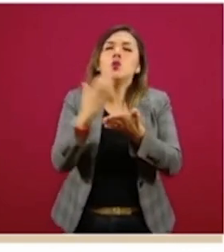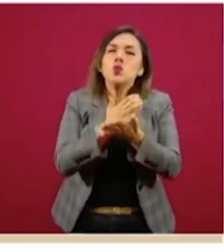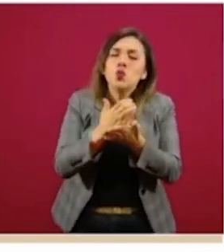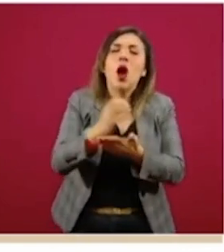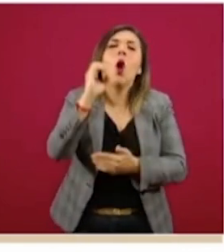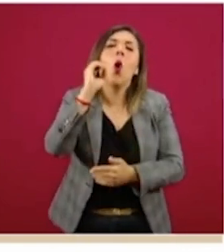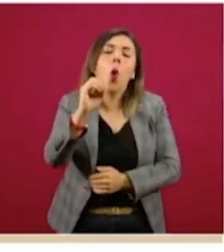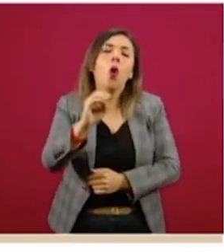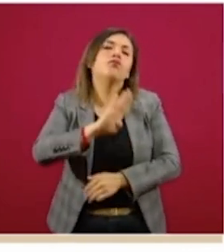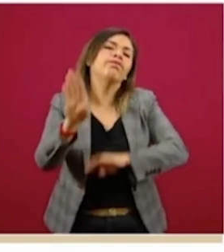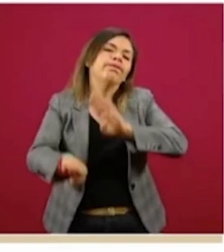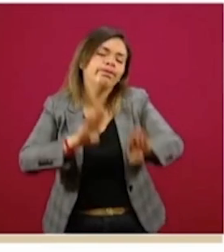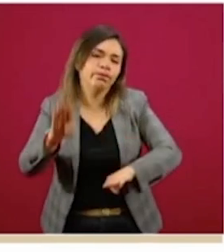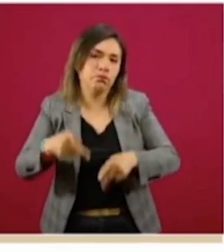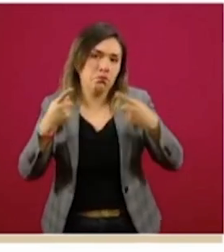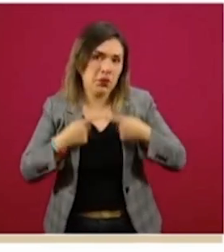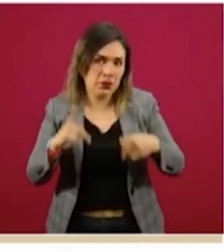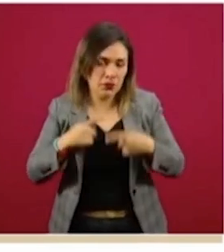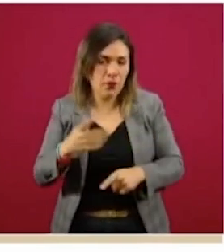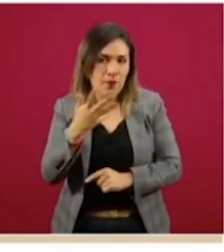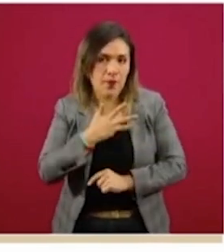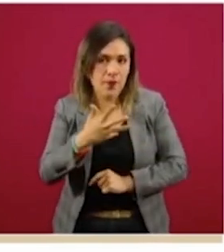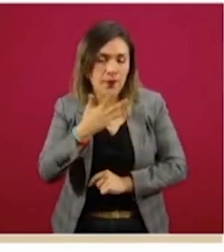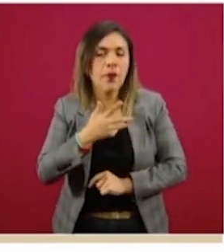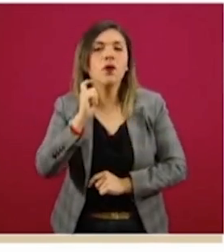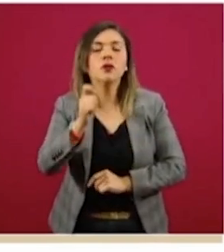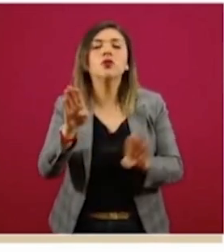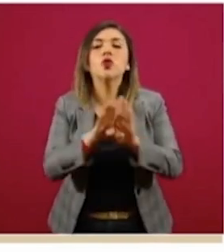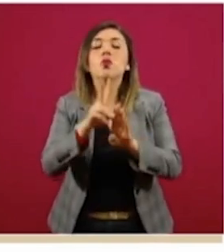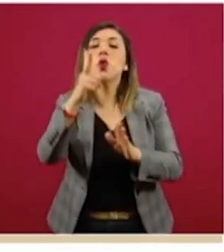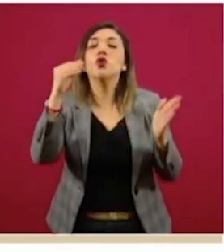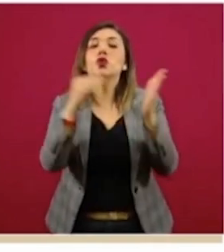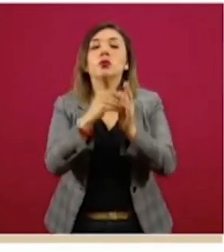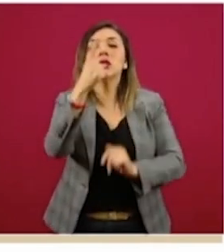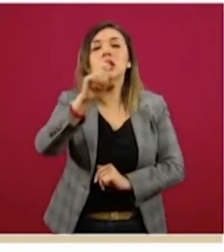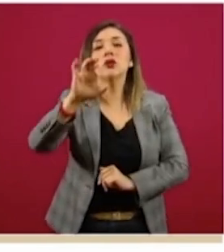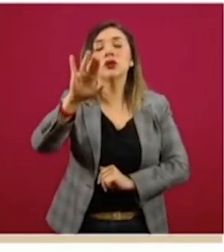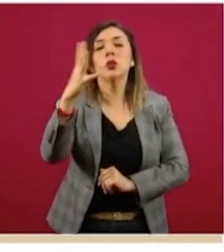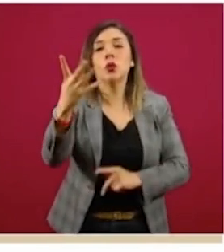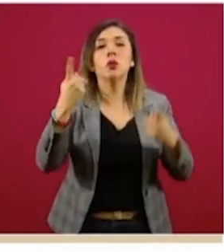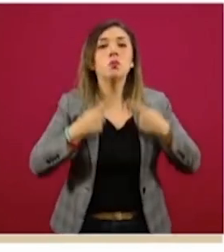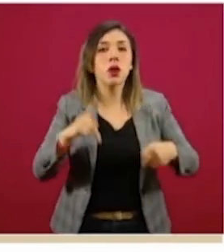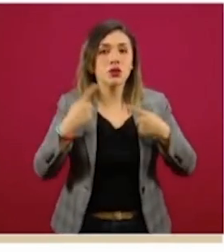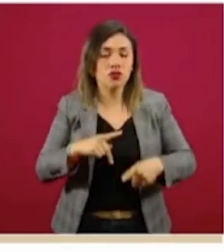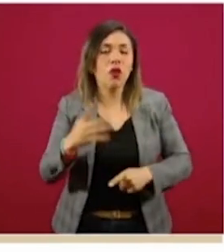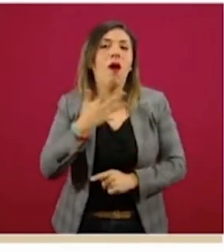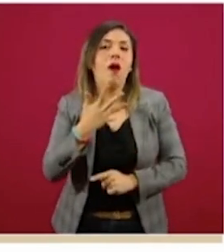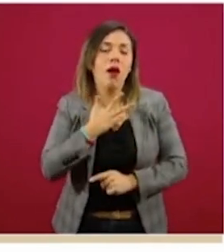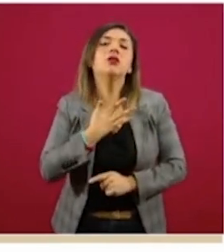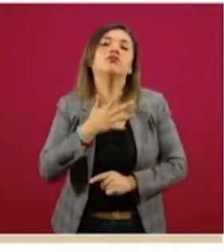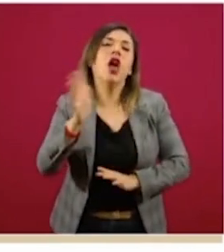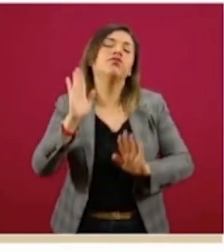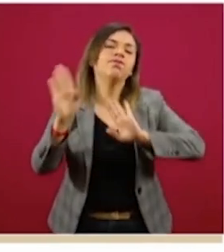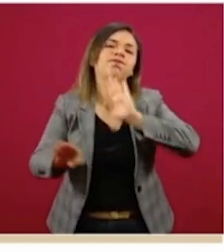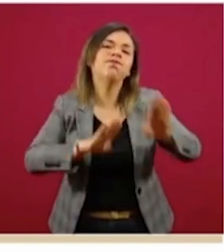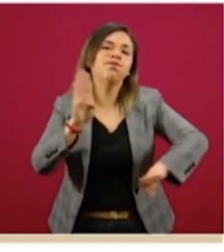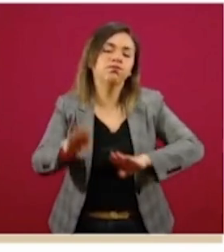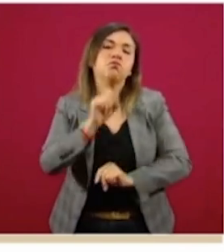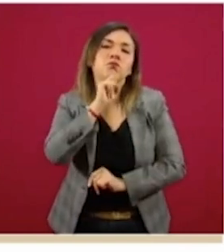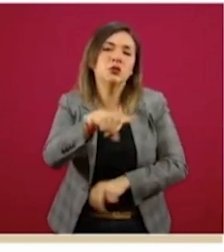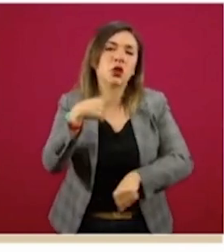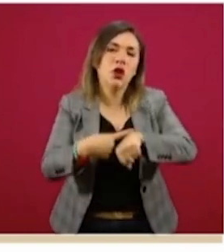o muy desafortunadamente han perdido la vida, que es el caso de 2.154 personas que han muerto directamente